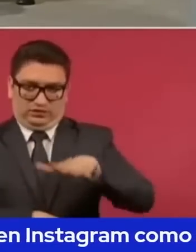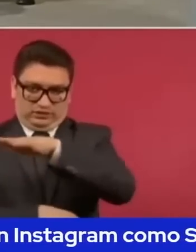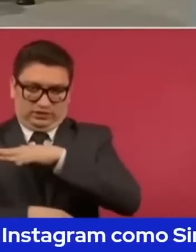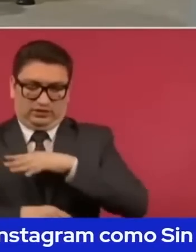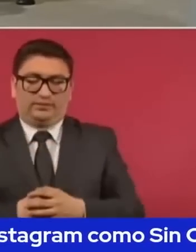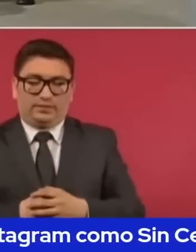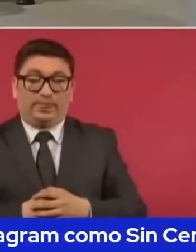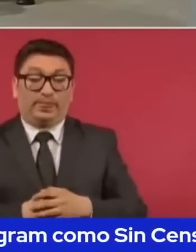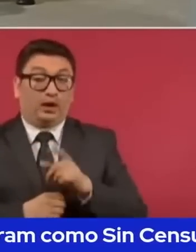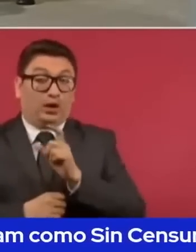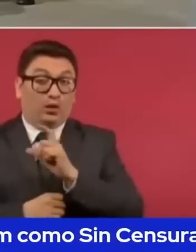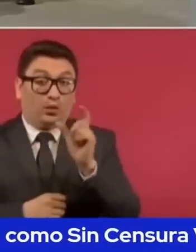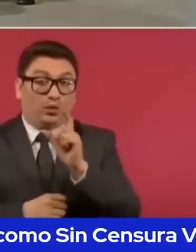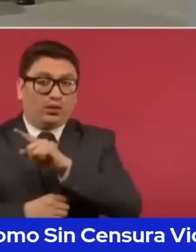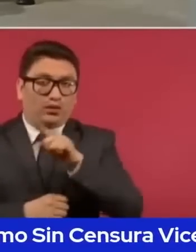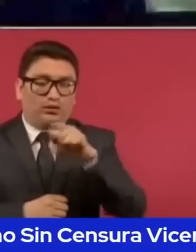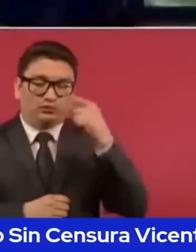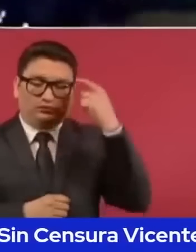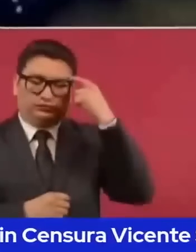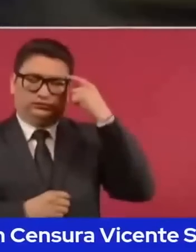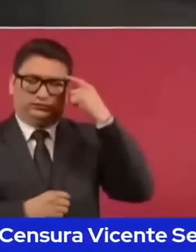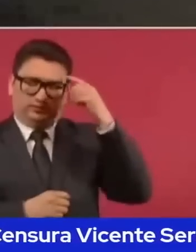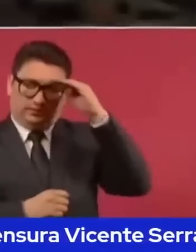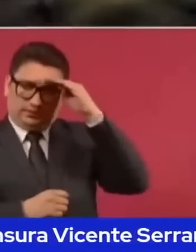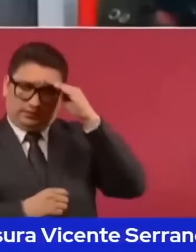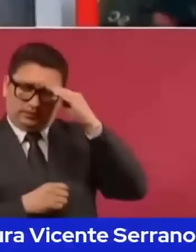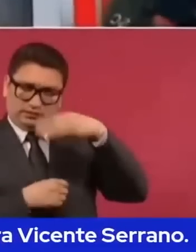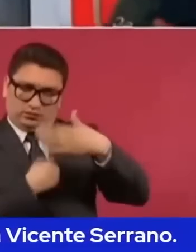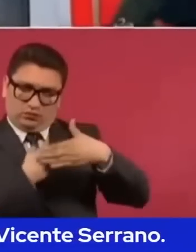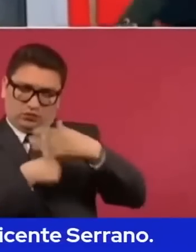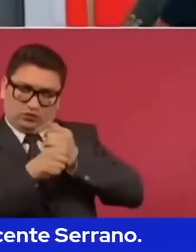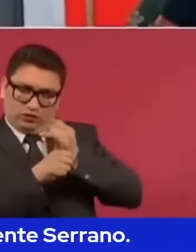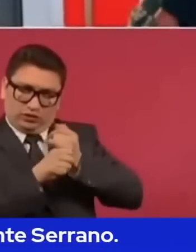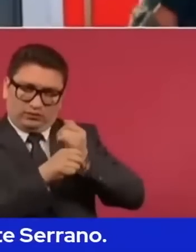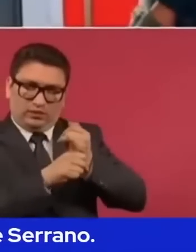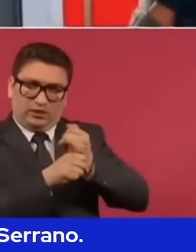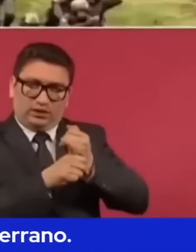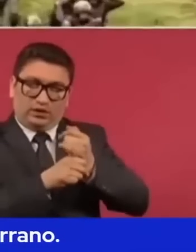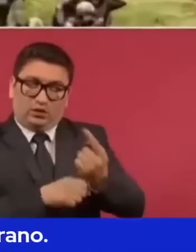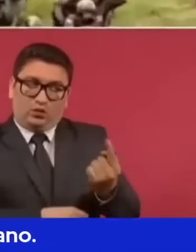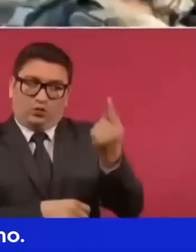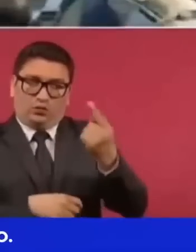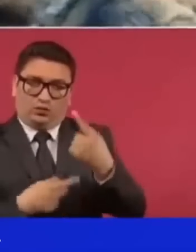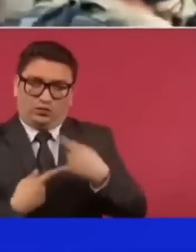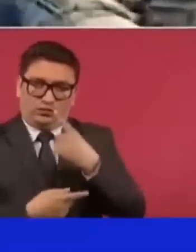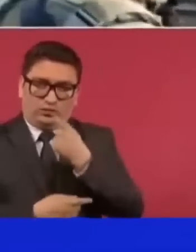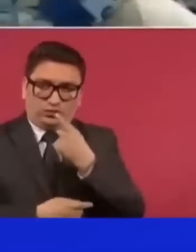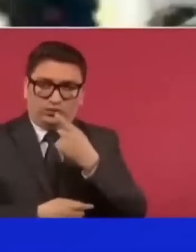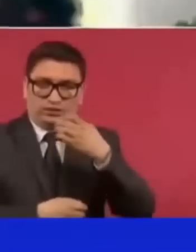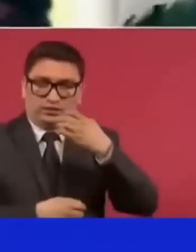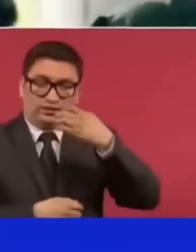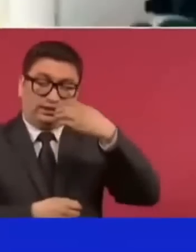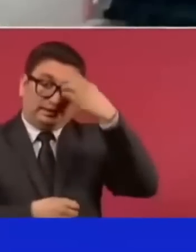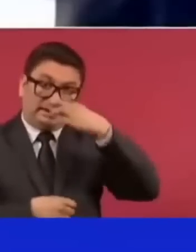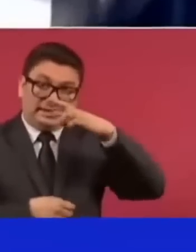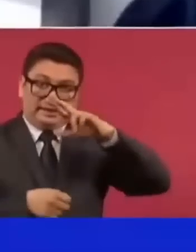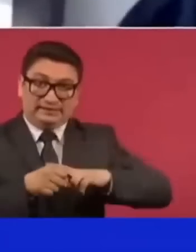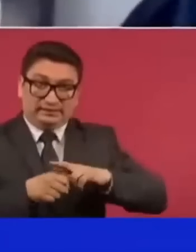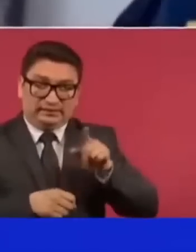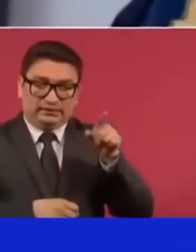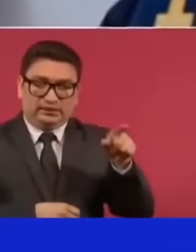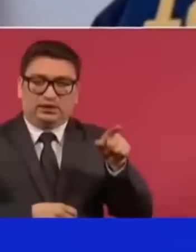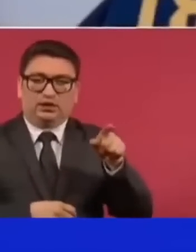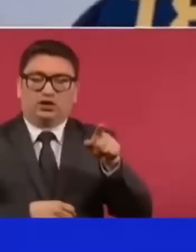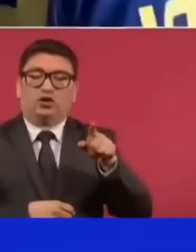cuando ellos piensan investigar a un oficial extranjero en